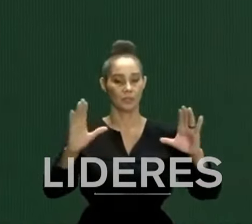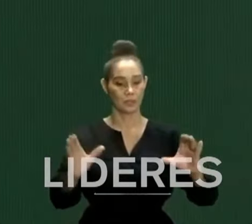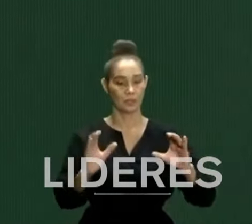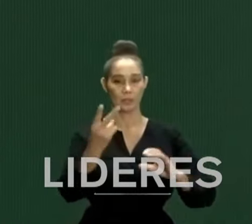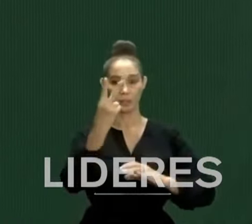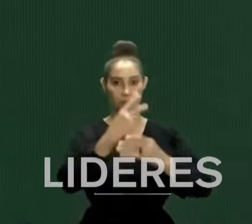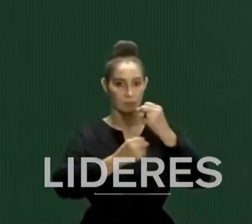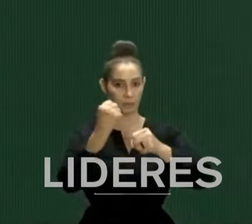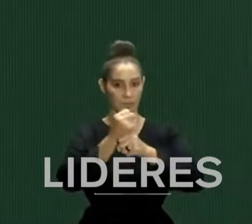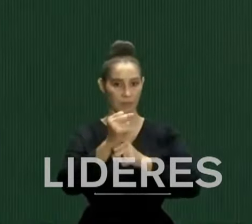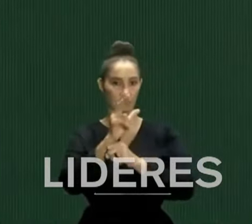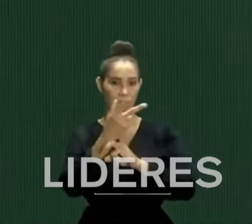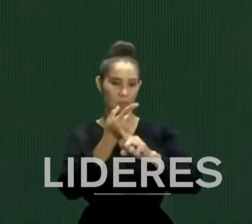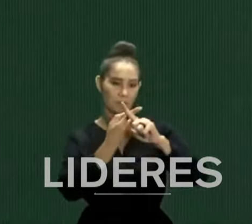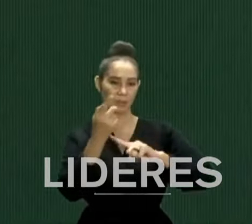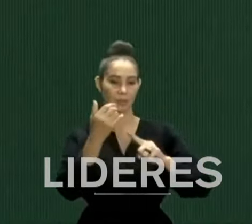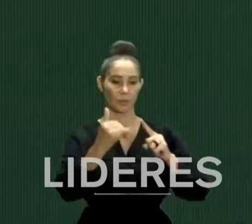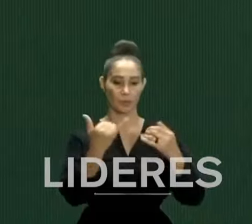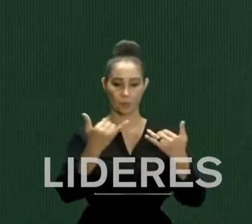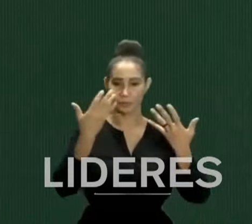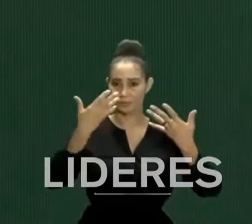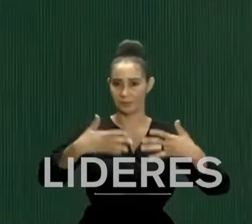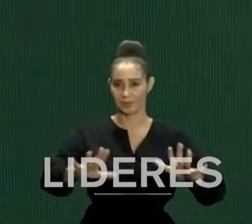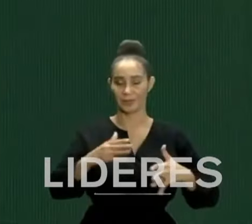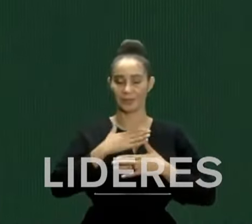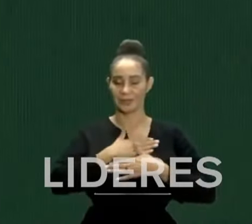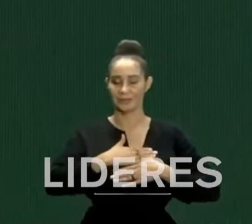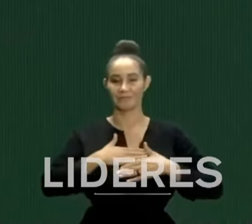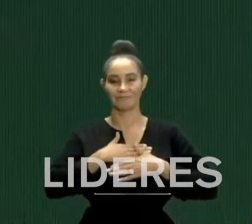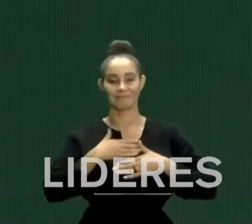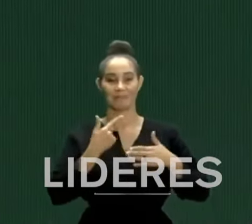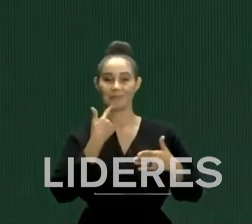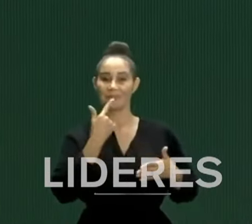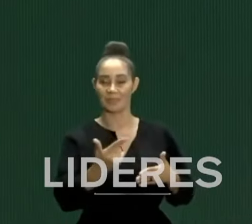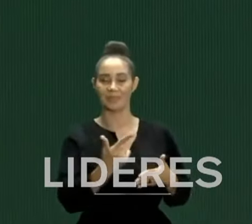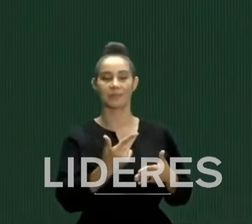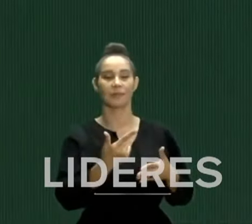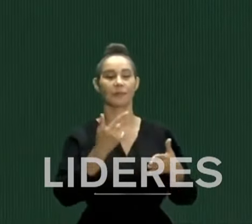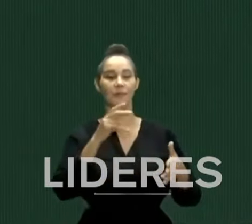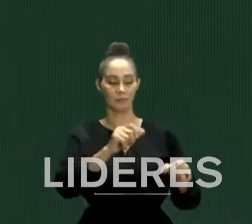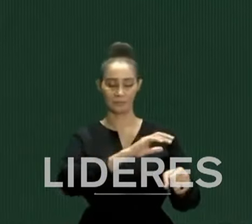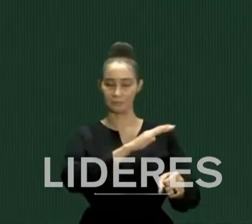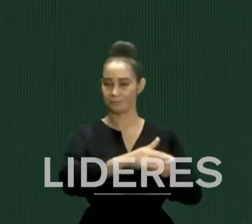hace 2 años y medio y hoy tenemos la satisfacción de decir misión cumplida.